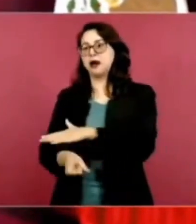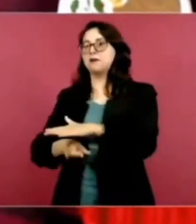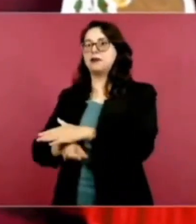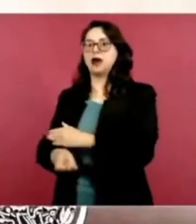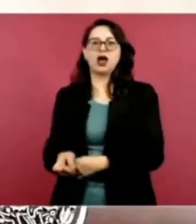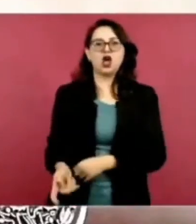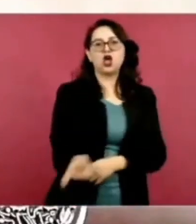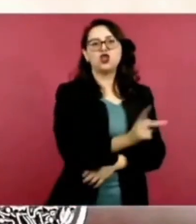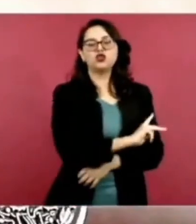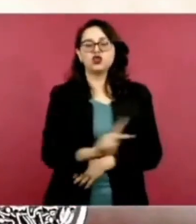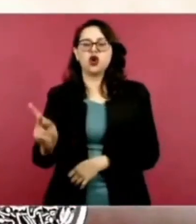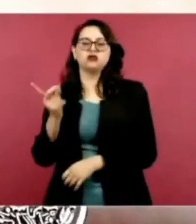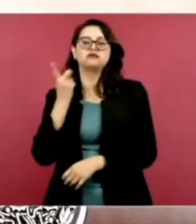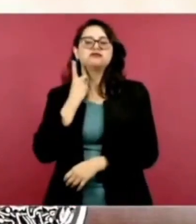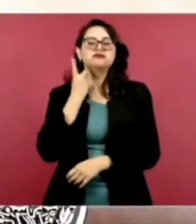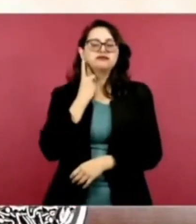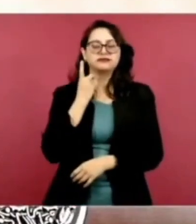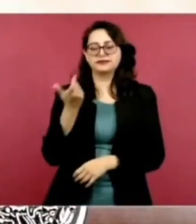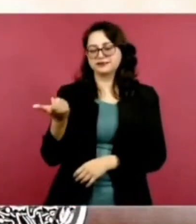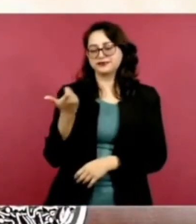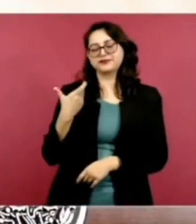los diputados.